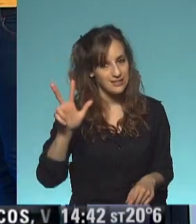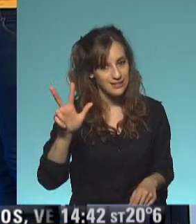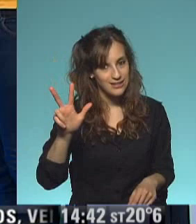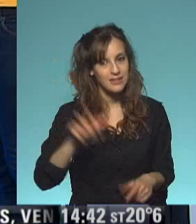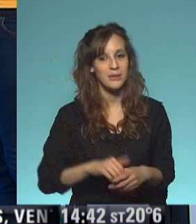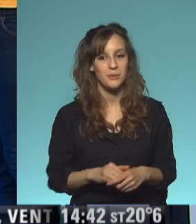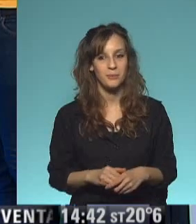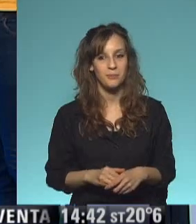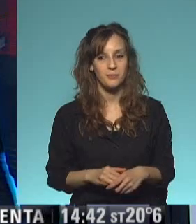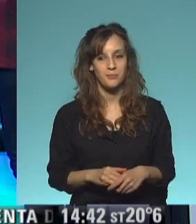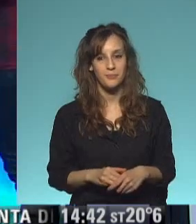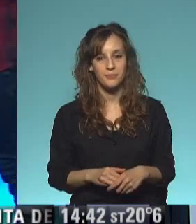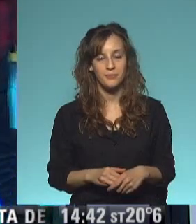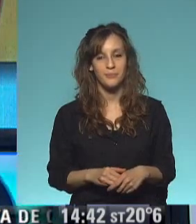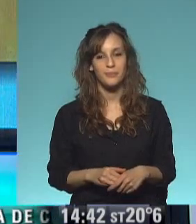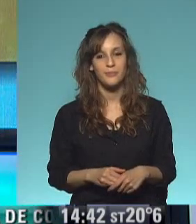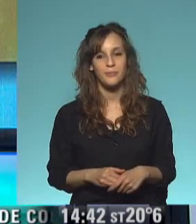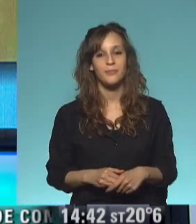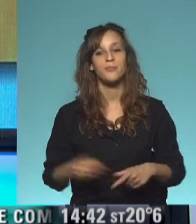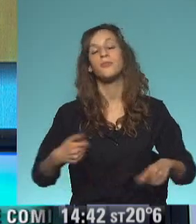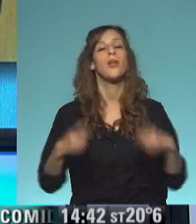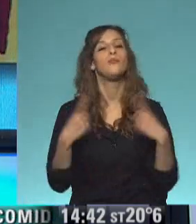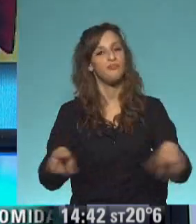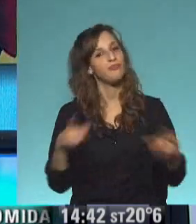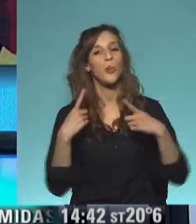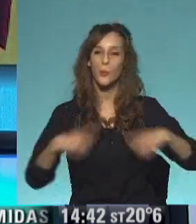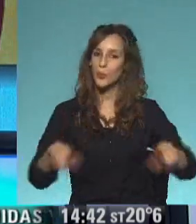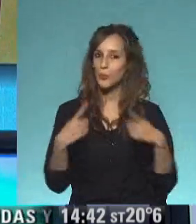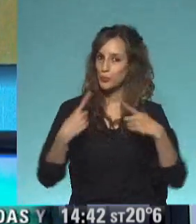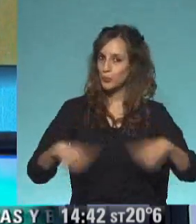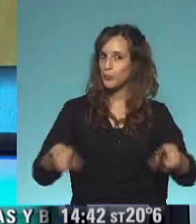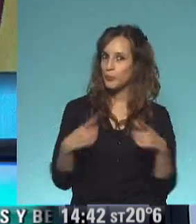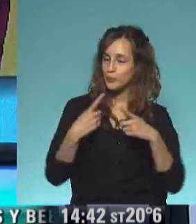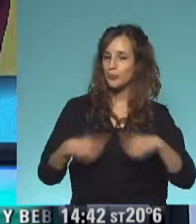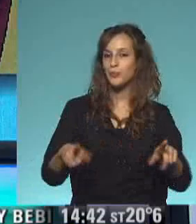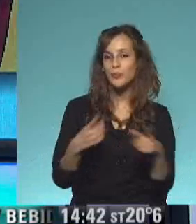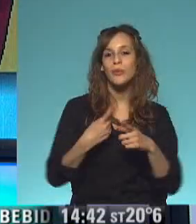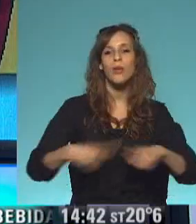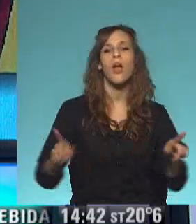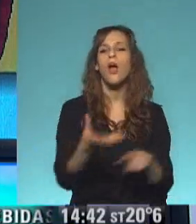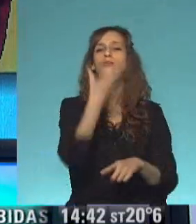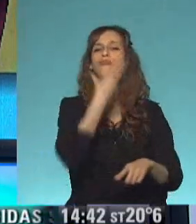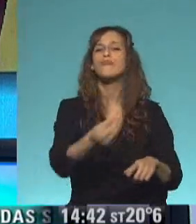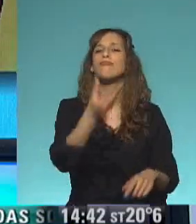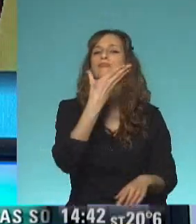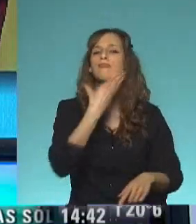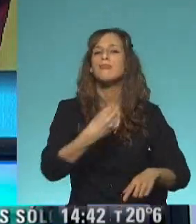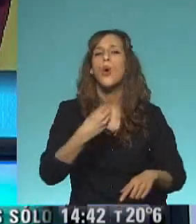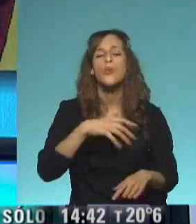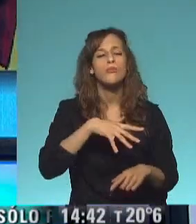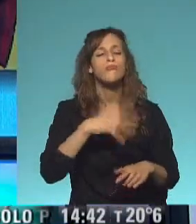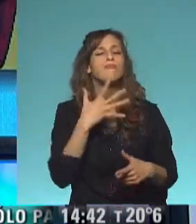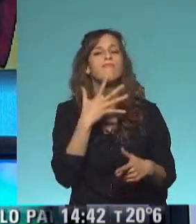las 3. Sal de ahí, chivita, chivita, sal de ahí de ese lugar. Sal de